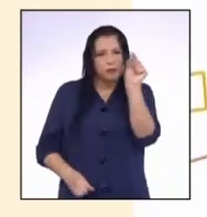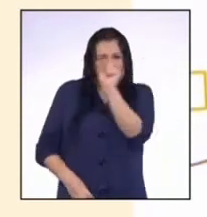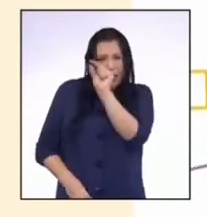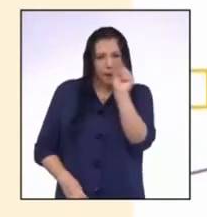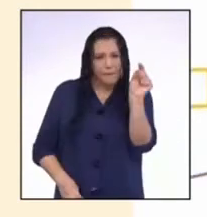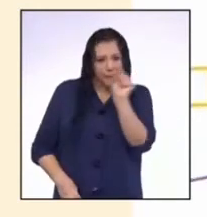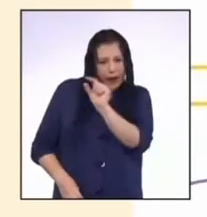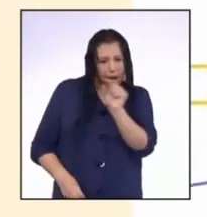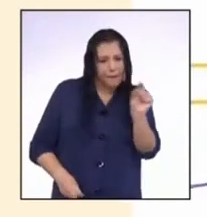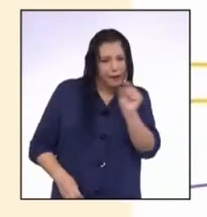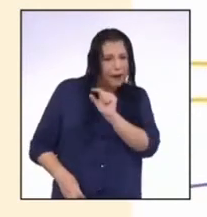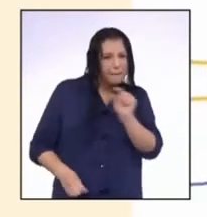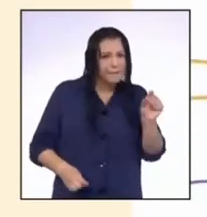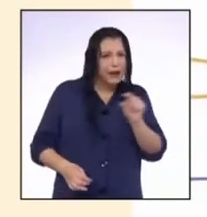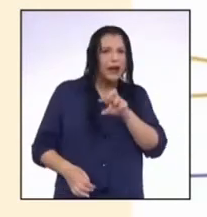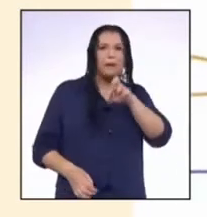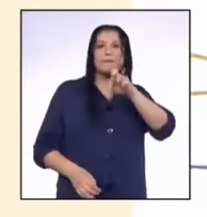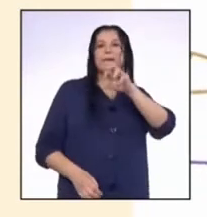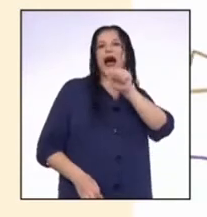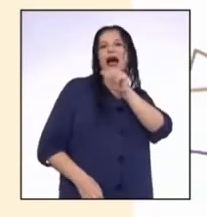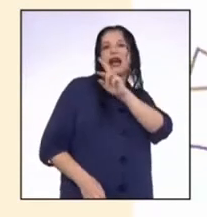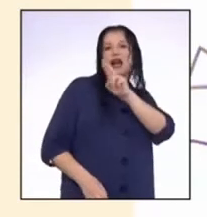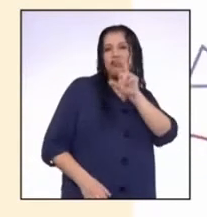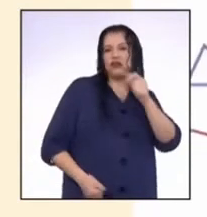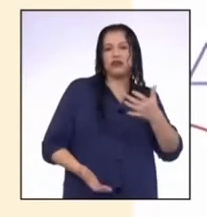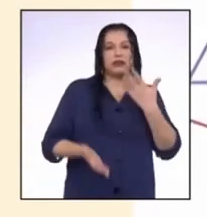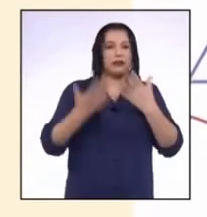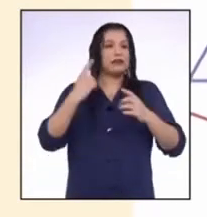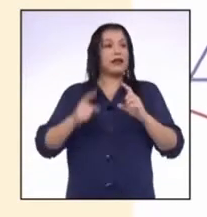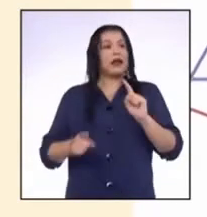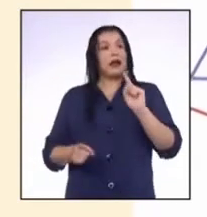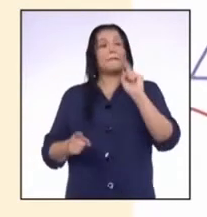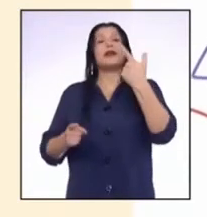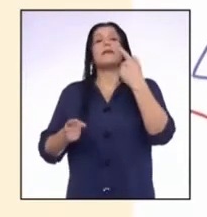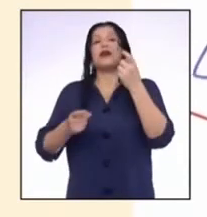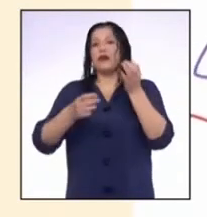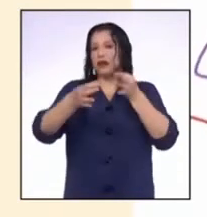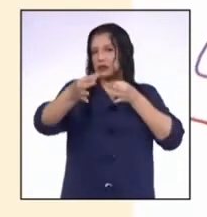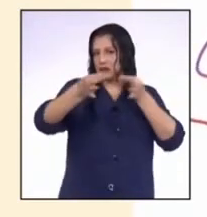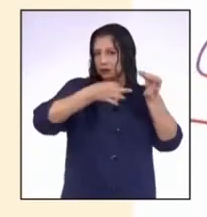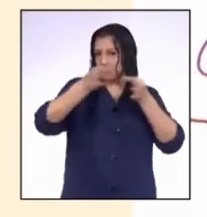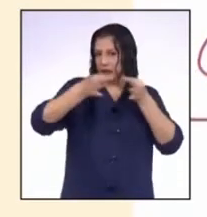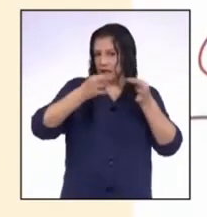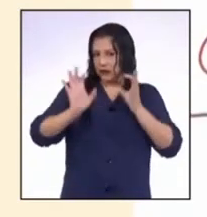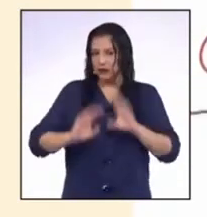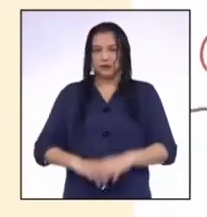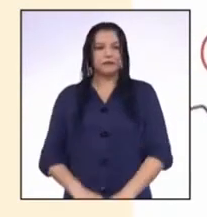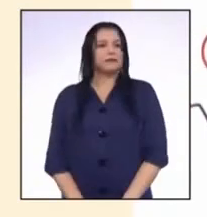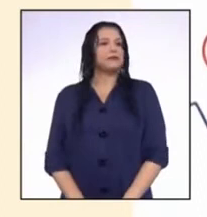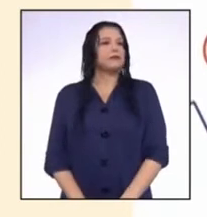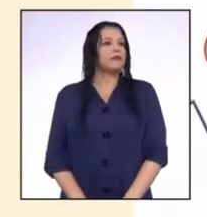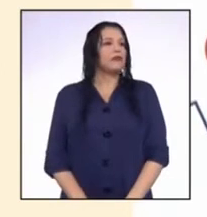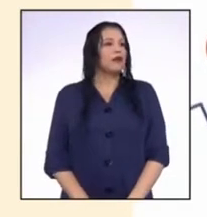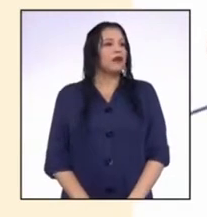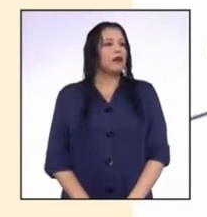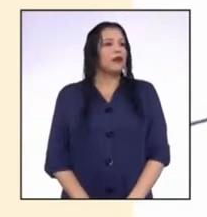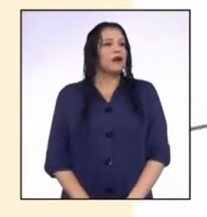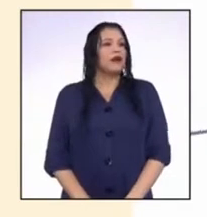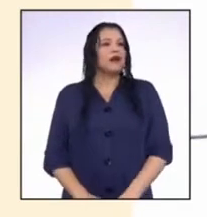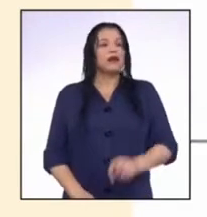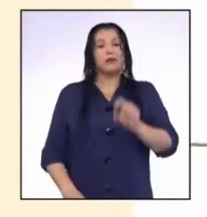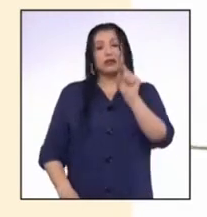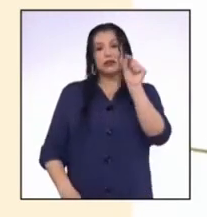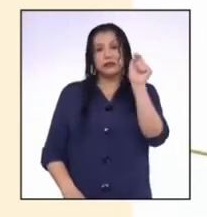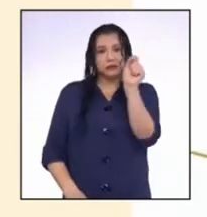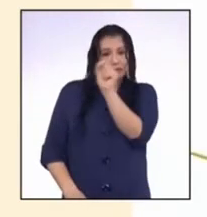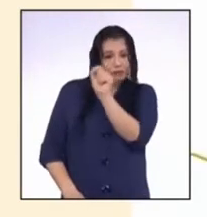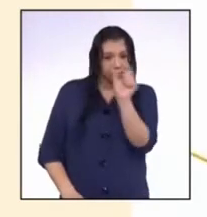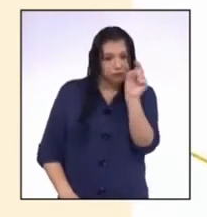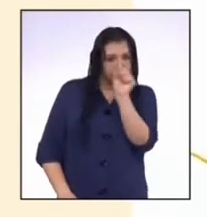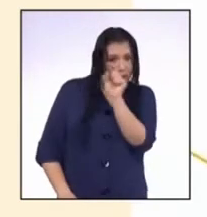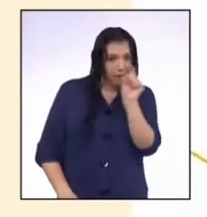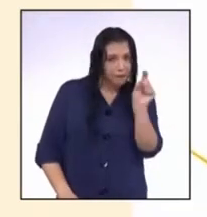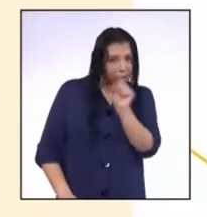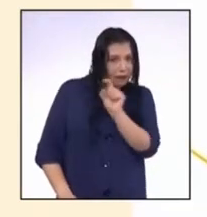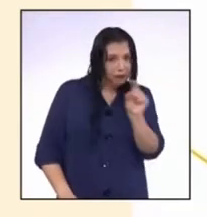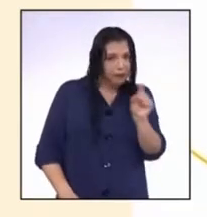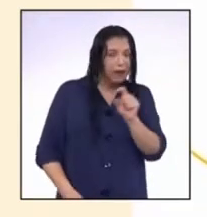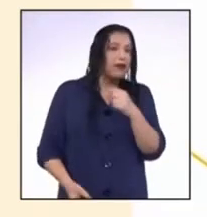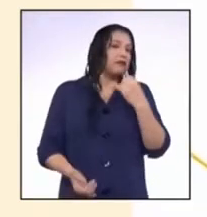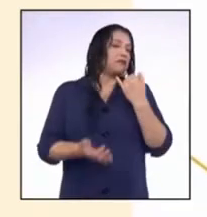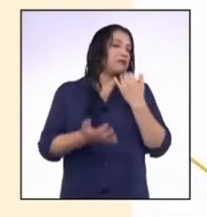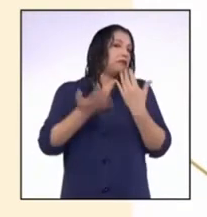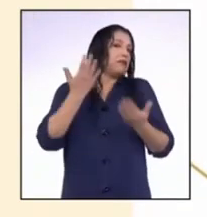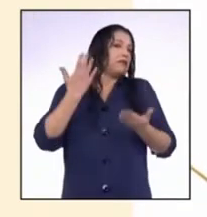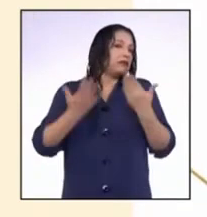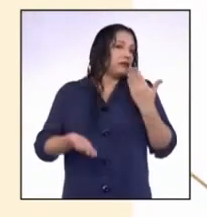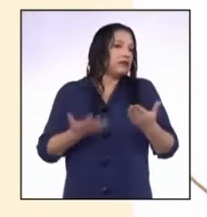por lo tanto, el primero debe ser el párrafo introductorio. Y los siguientes, según lo que usted ha explicado, deben ser